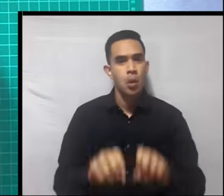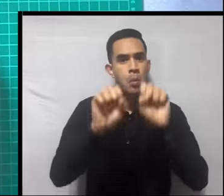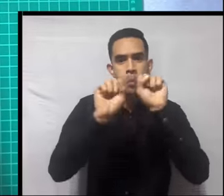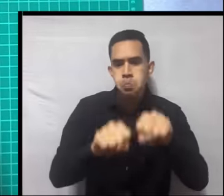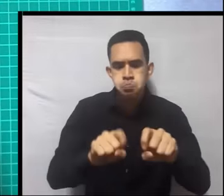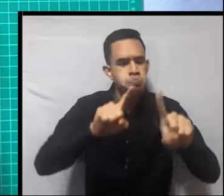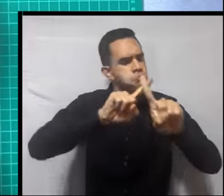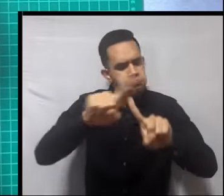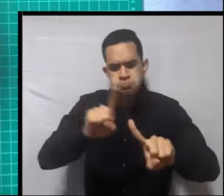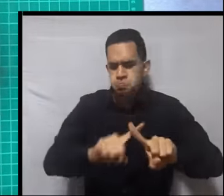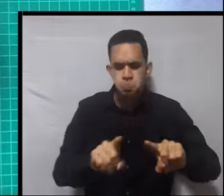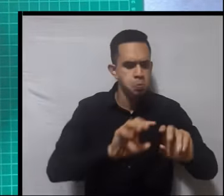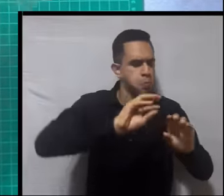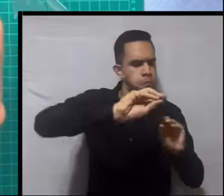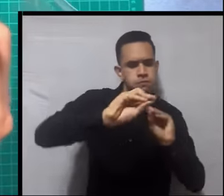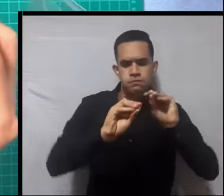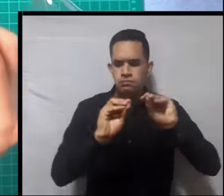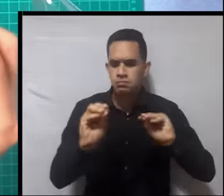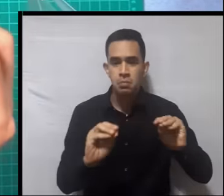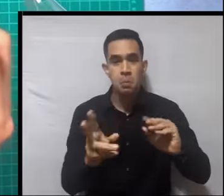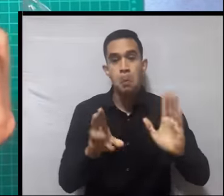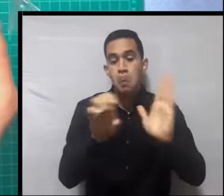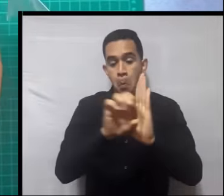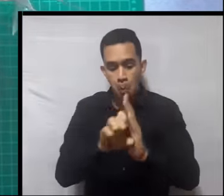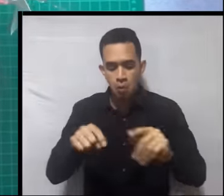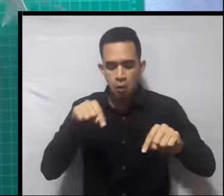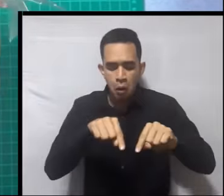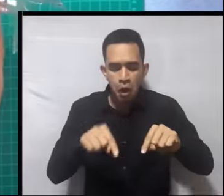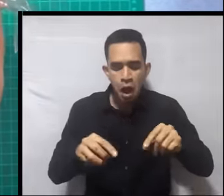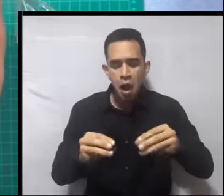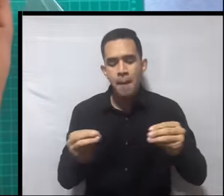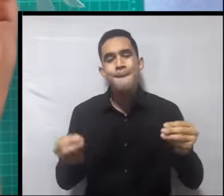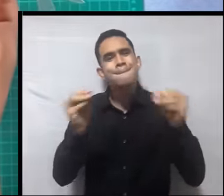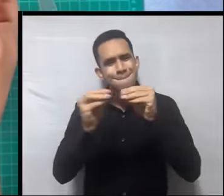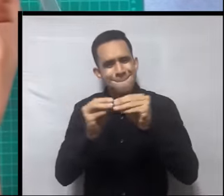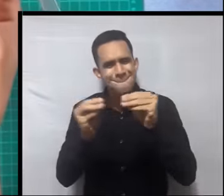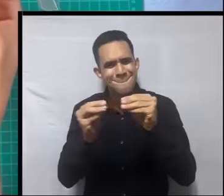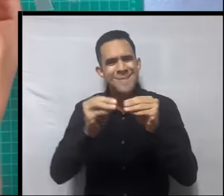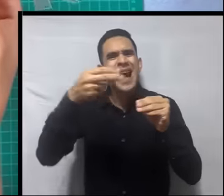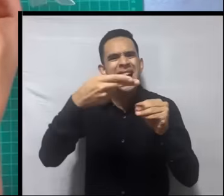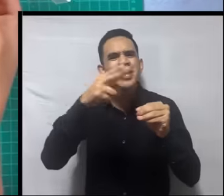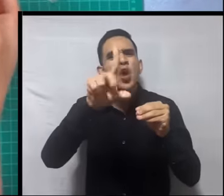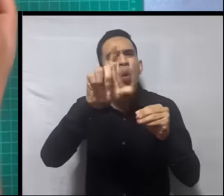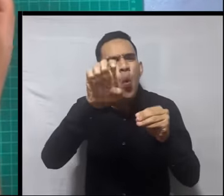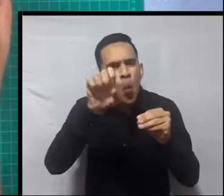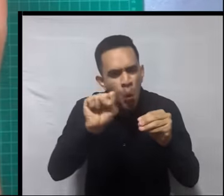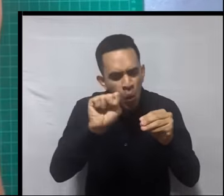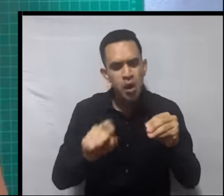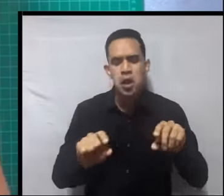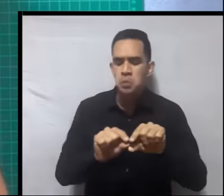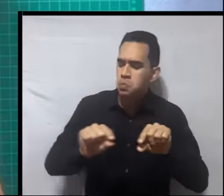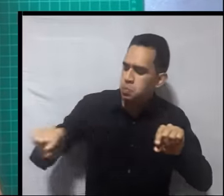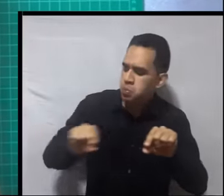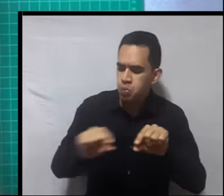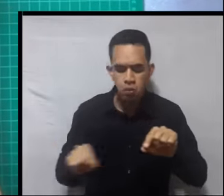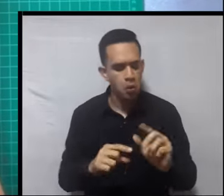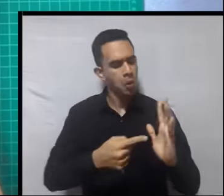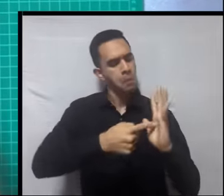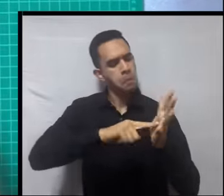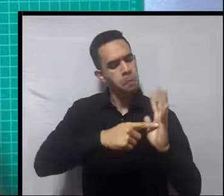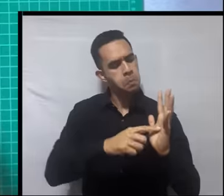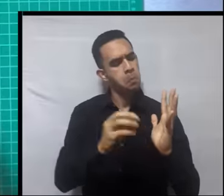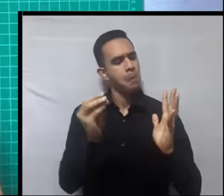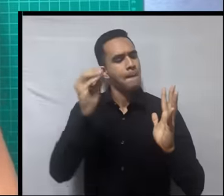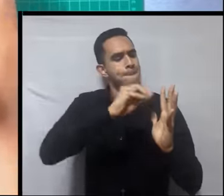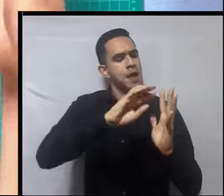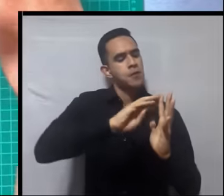Puedes intentar con diferentes configuraciones, por ejemplo, más ligas en el mecanismo, más estabilidad en llantas,